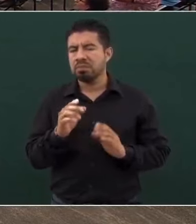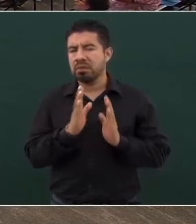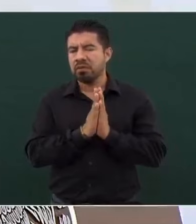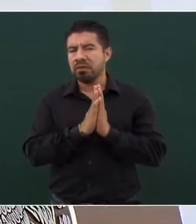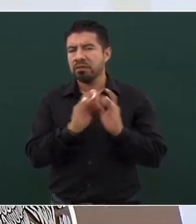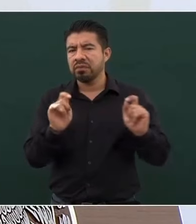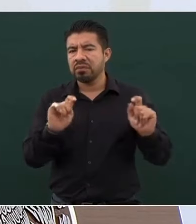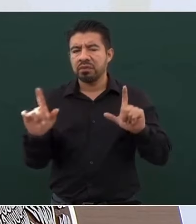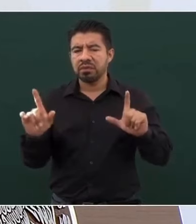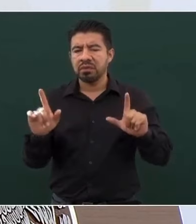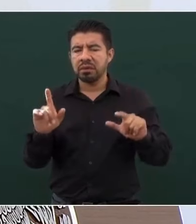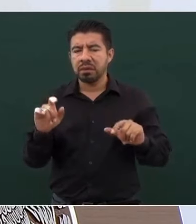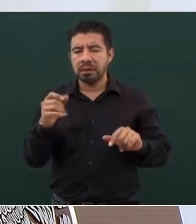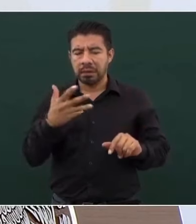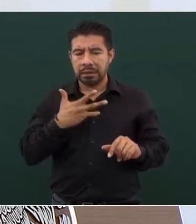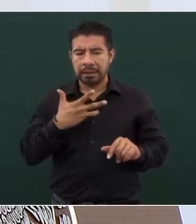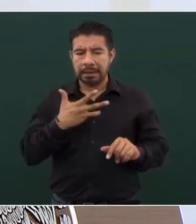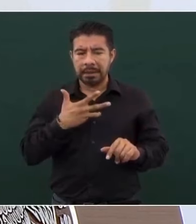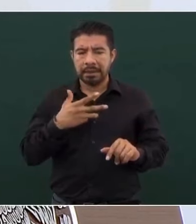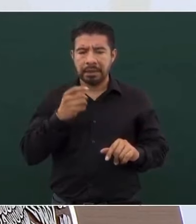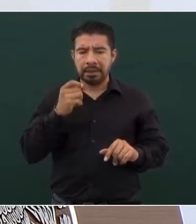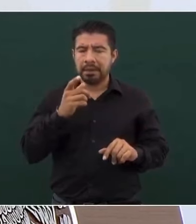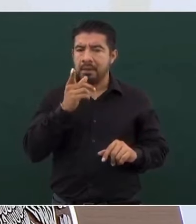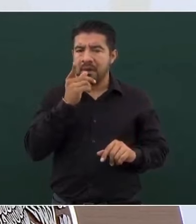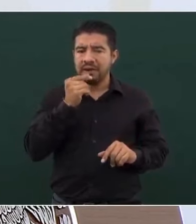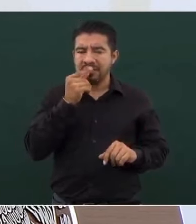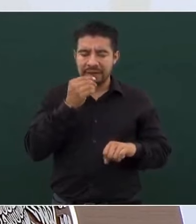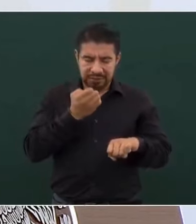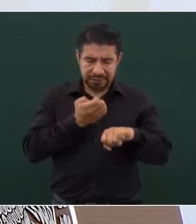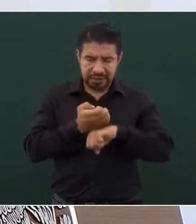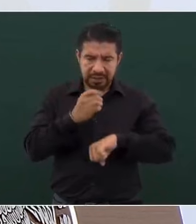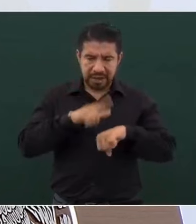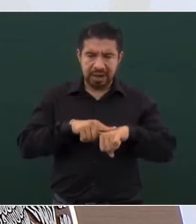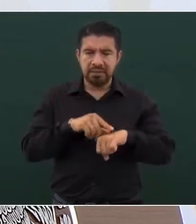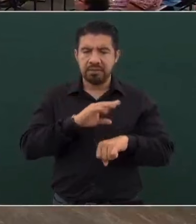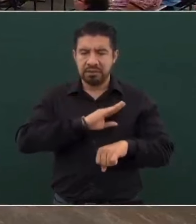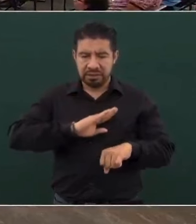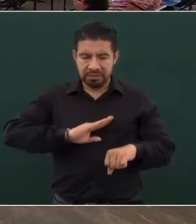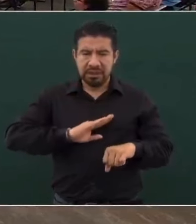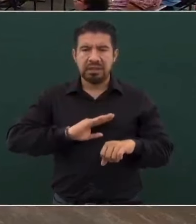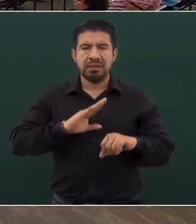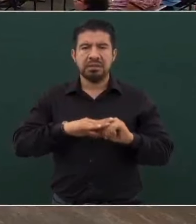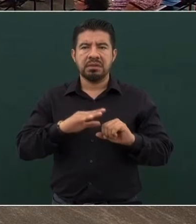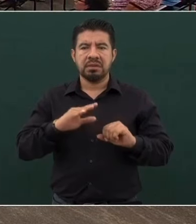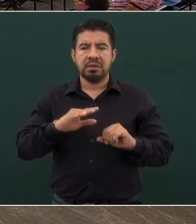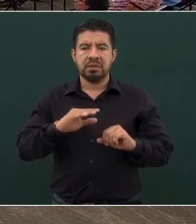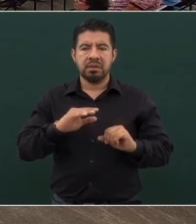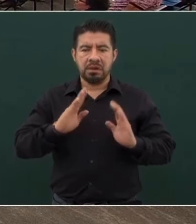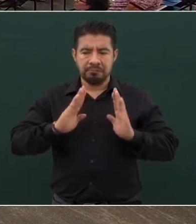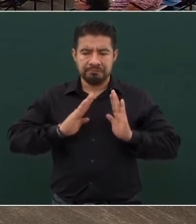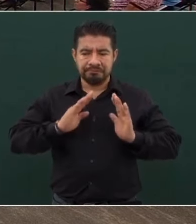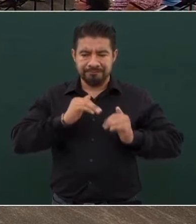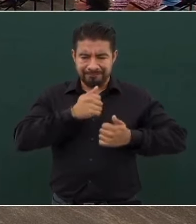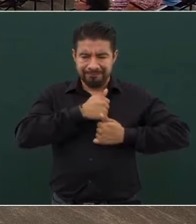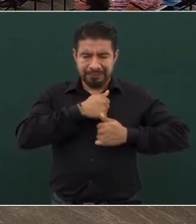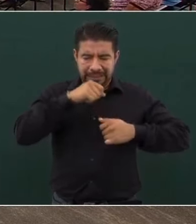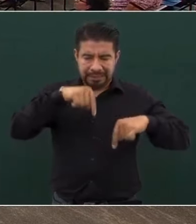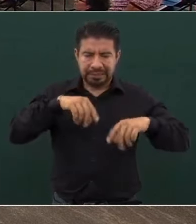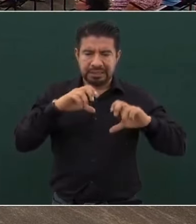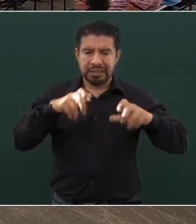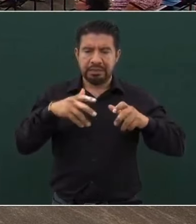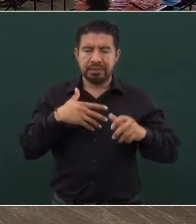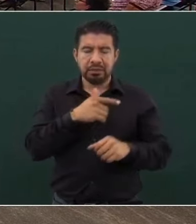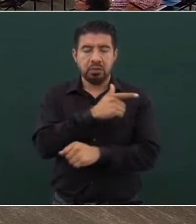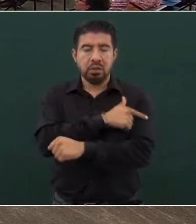la gráfica de cuántos elementos hay de la Policía Estatal, Municipal, Fuerzas Armadas en Chiapas y